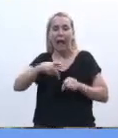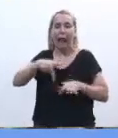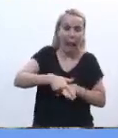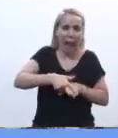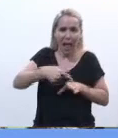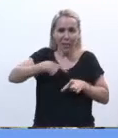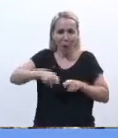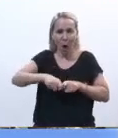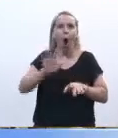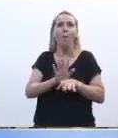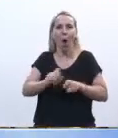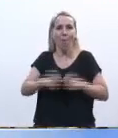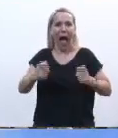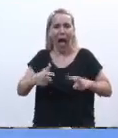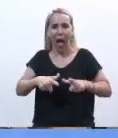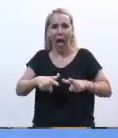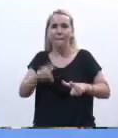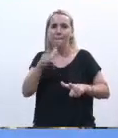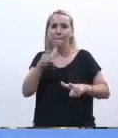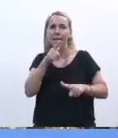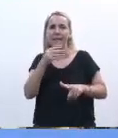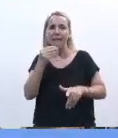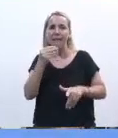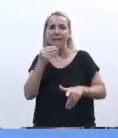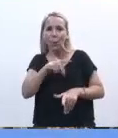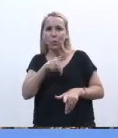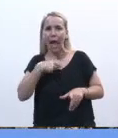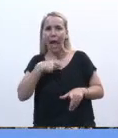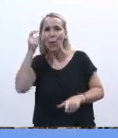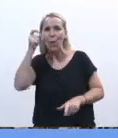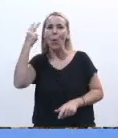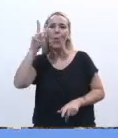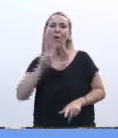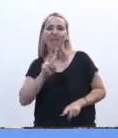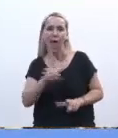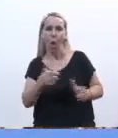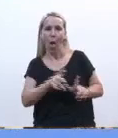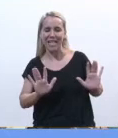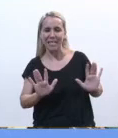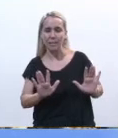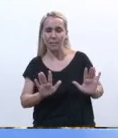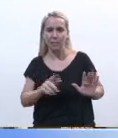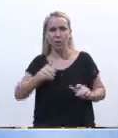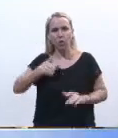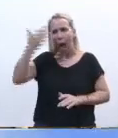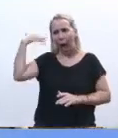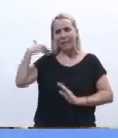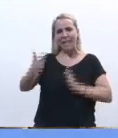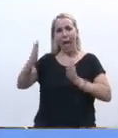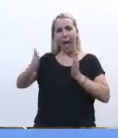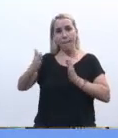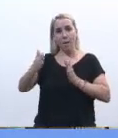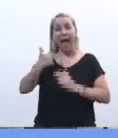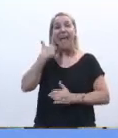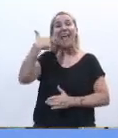Vengo de una época en que a las hijas no se les permitía estudiar en la universidad, porque